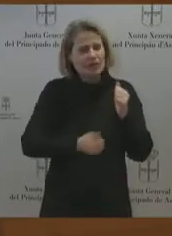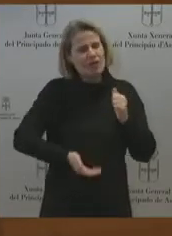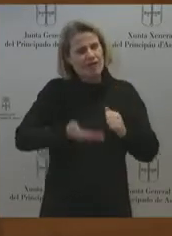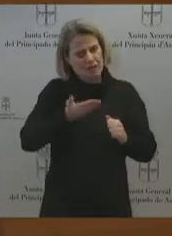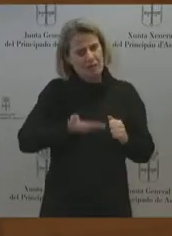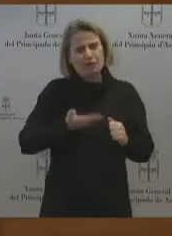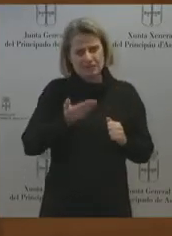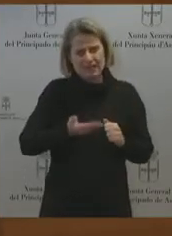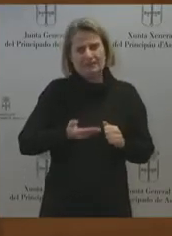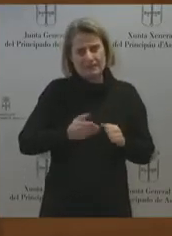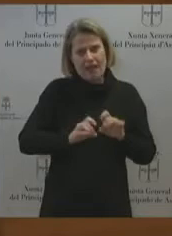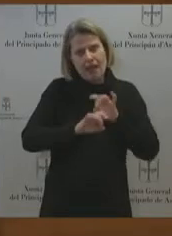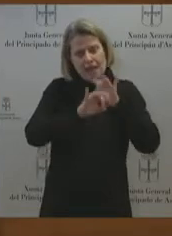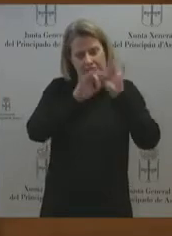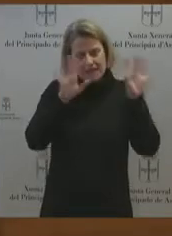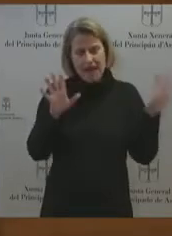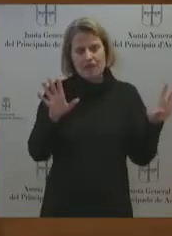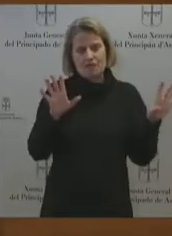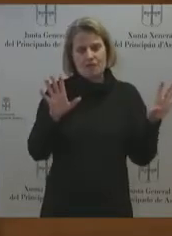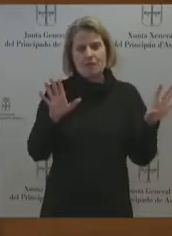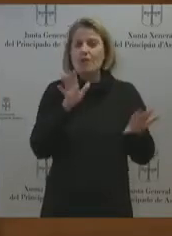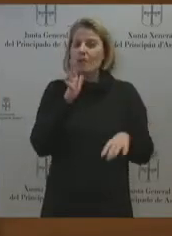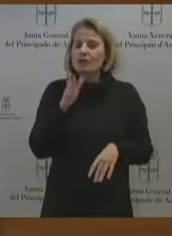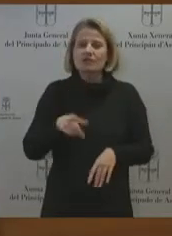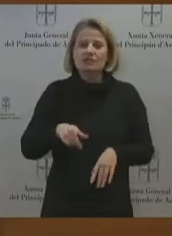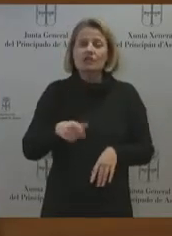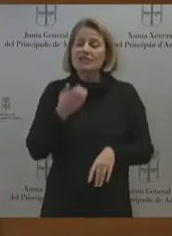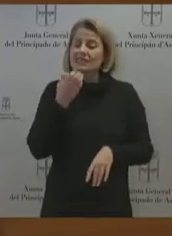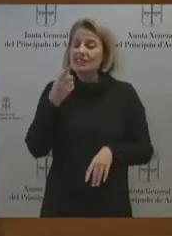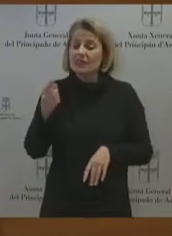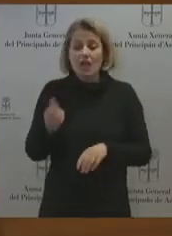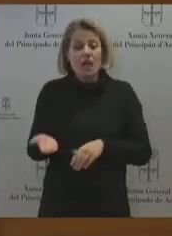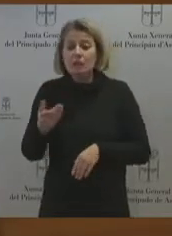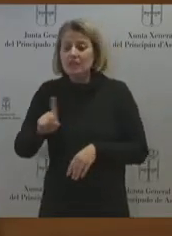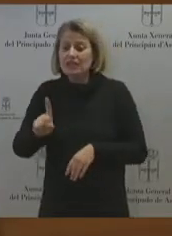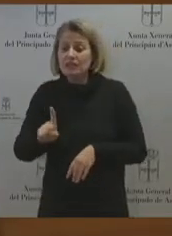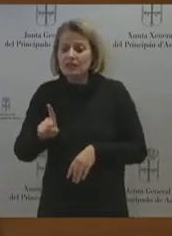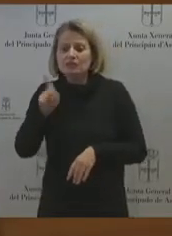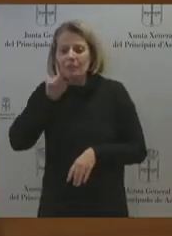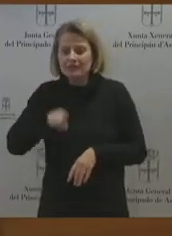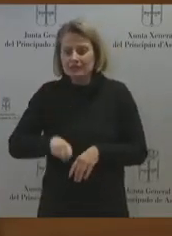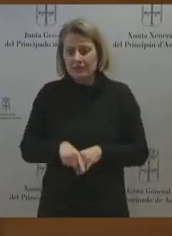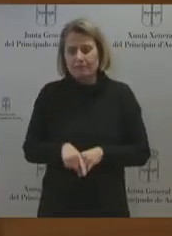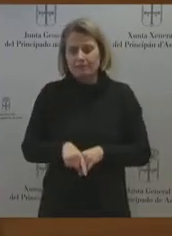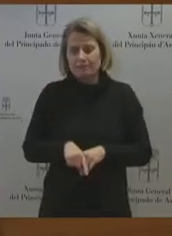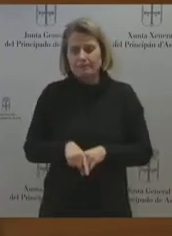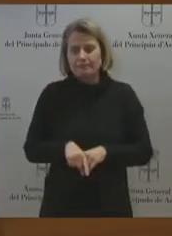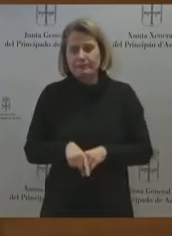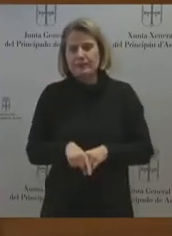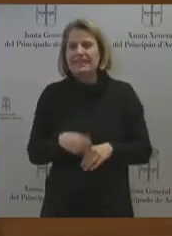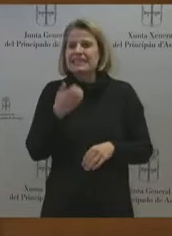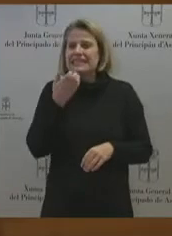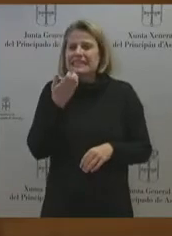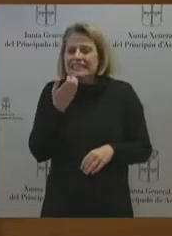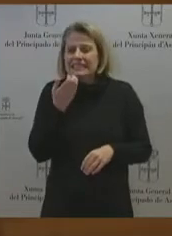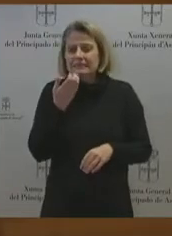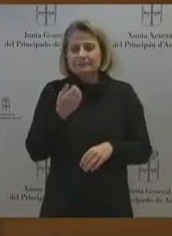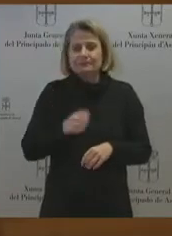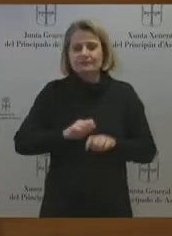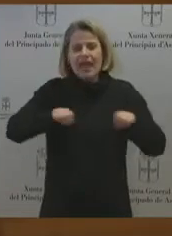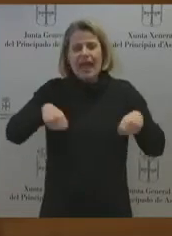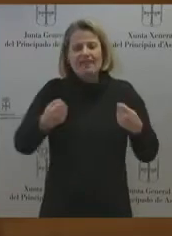desmontar. ¿Qué va a ocurrir si se cierra la fábrica de Avilés? Hablaban de